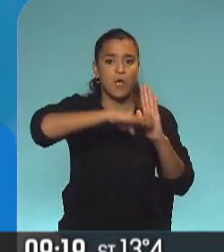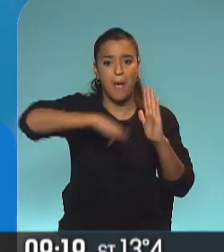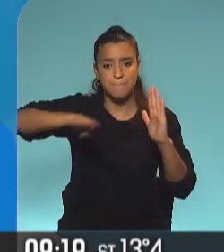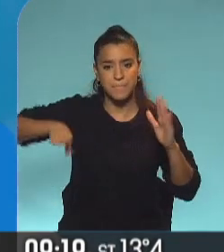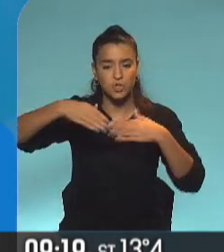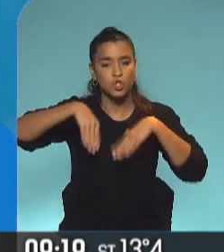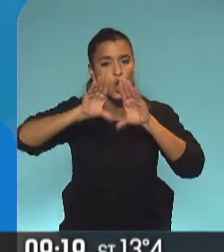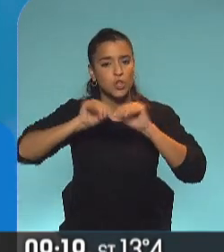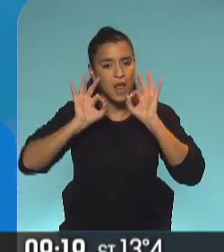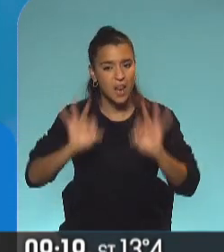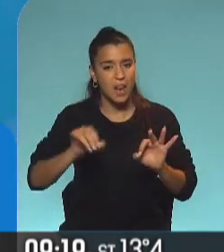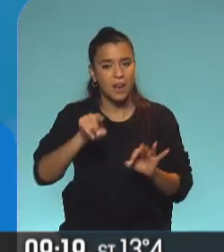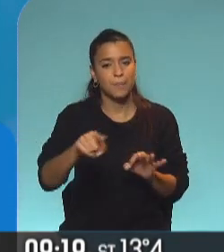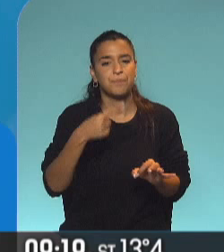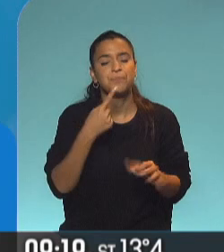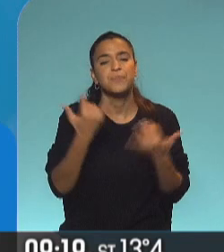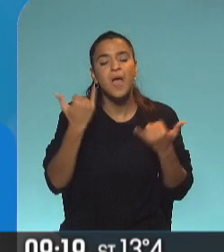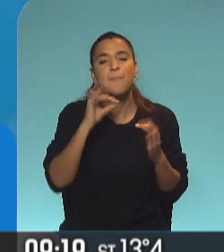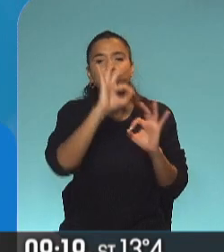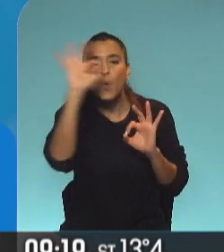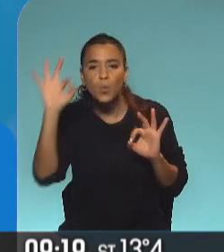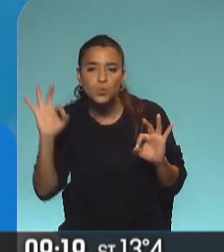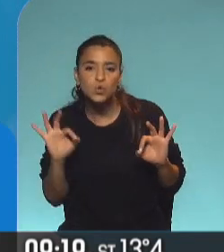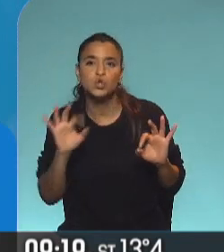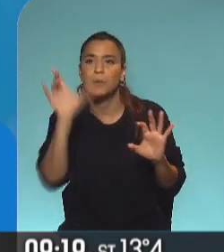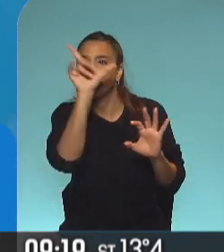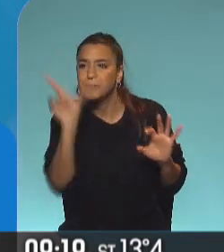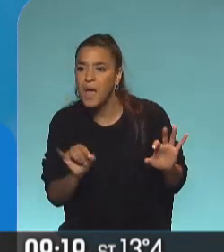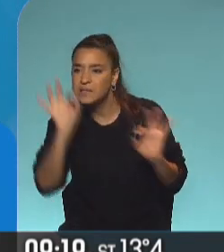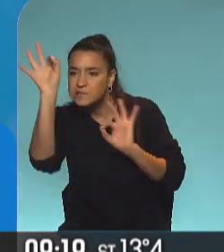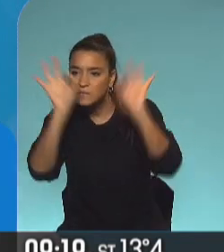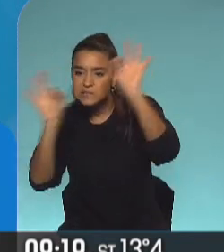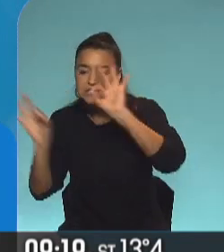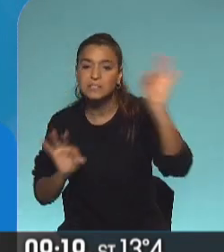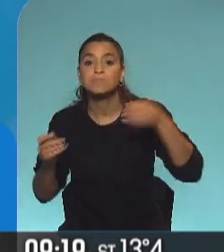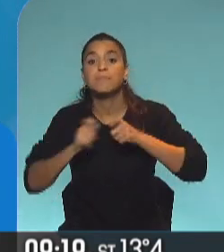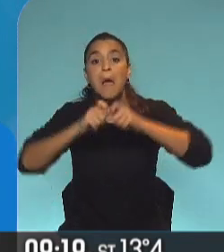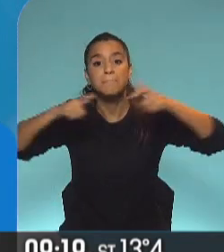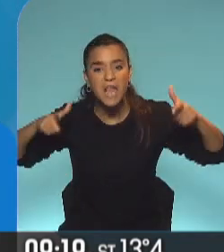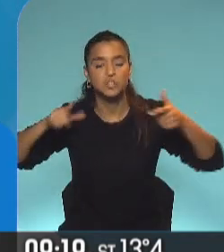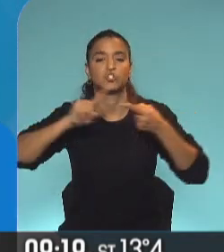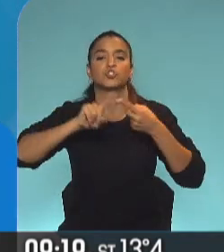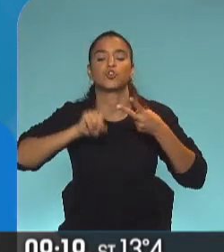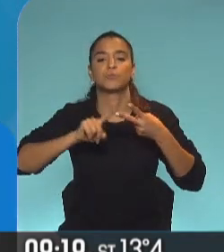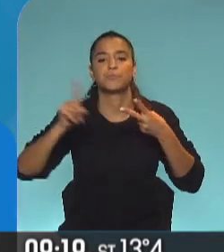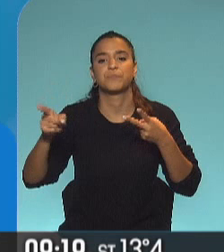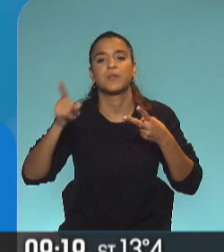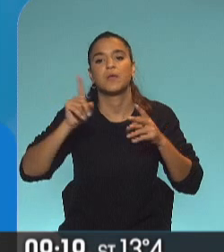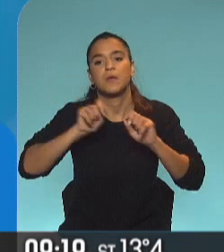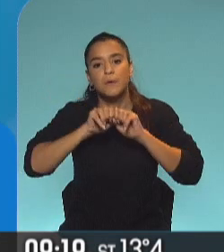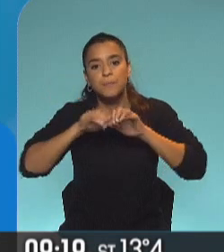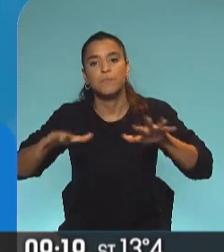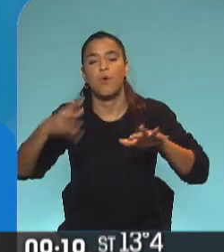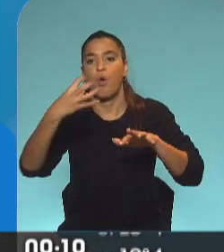en total. Se realizan en distintos puntos del país y tienen que ver con ampliaciones, con ampliación de redes